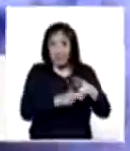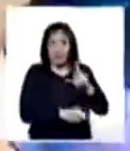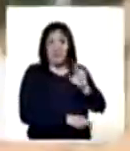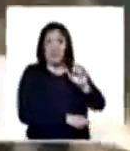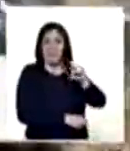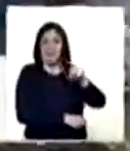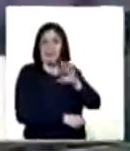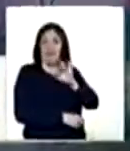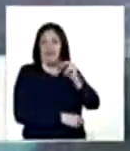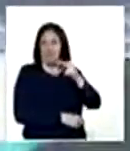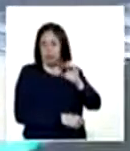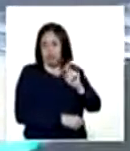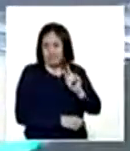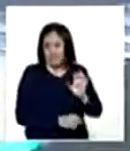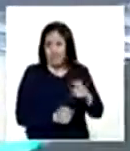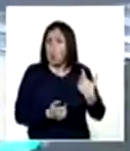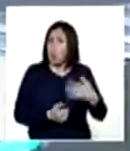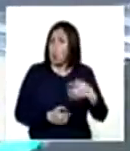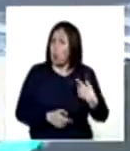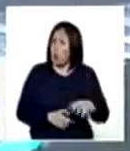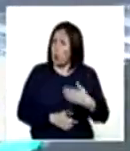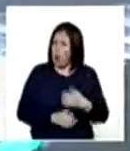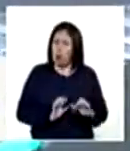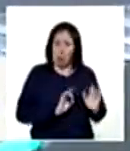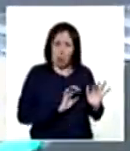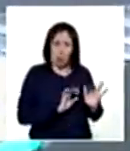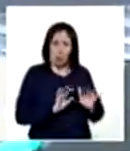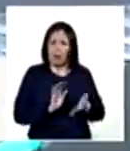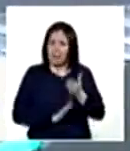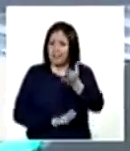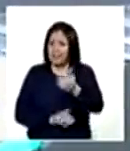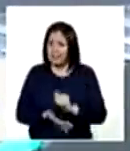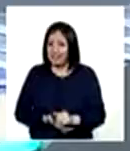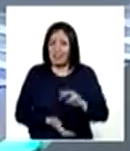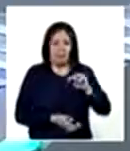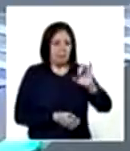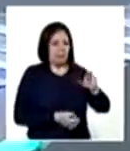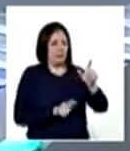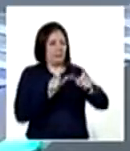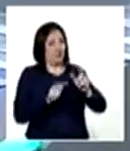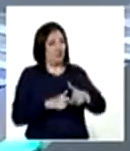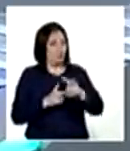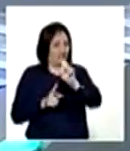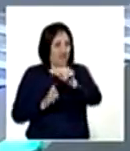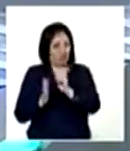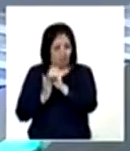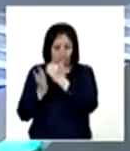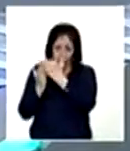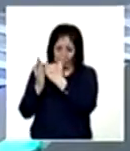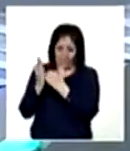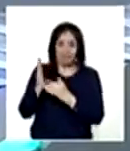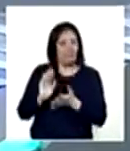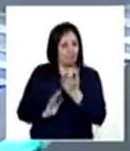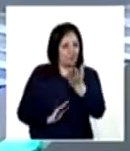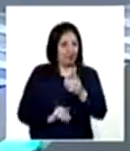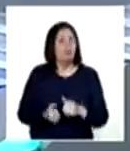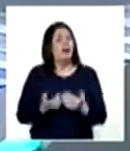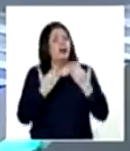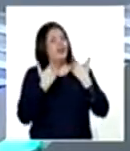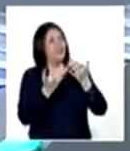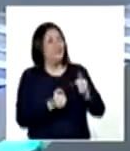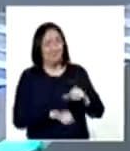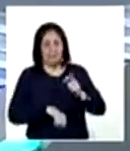de todo, Lourdes, definitivamente una vuelta por Mistura el día de hoy debe qué ser rico. Fijo en la agenda de la gente, ¿no? Gracias, Lourdes, por eso. Son